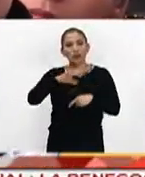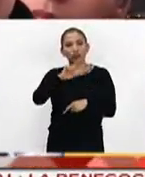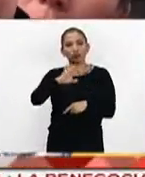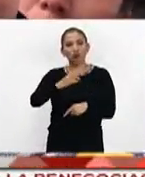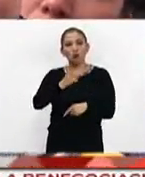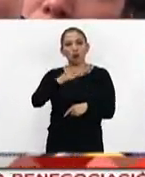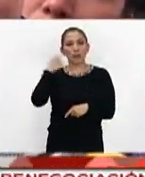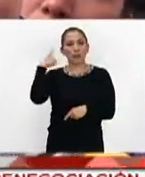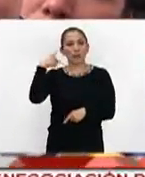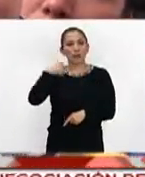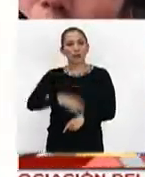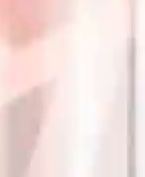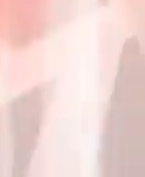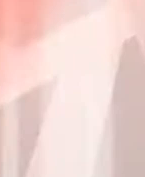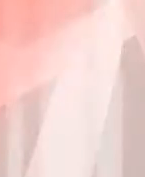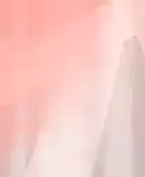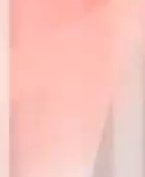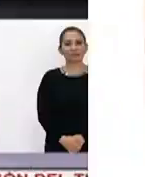Cholula, Puebla.